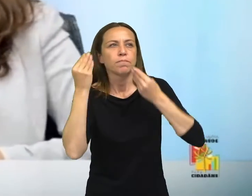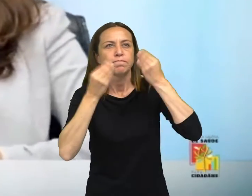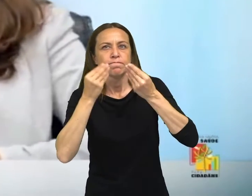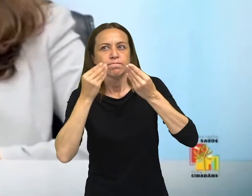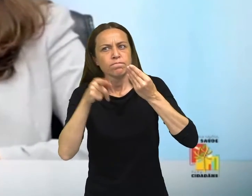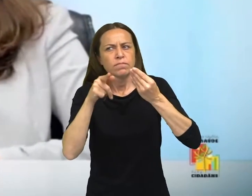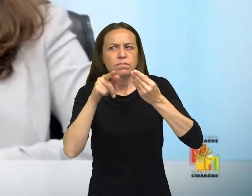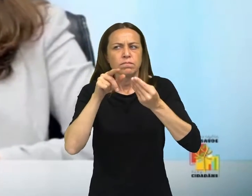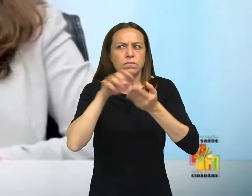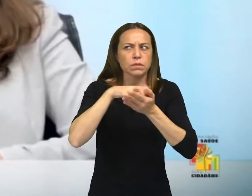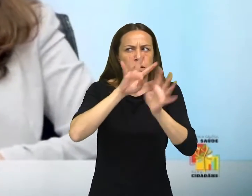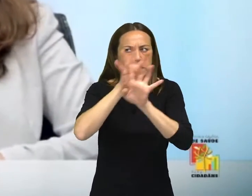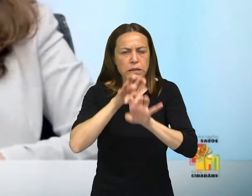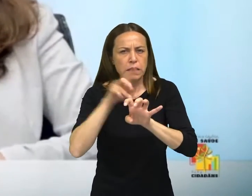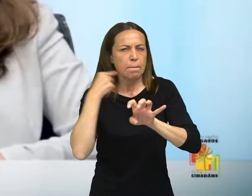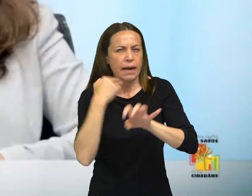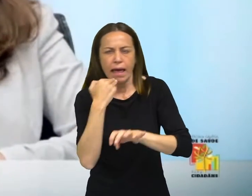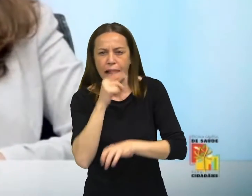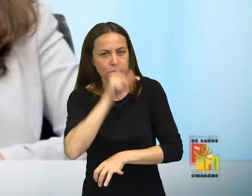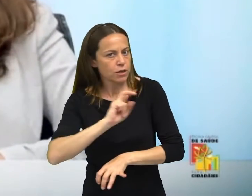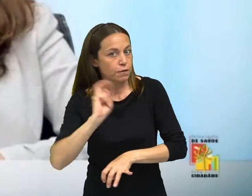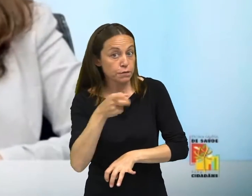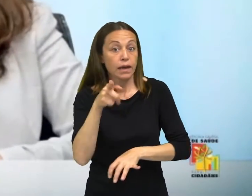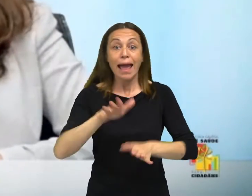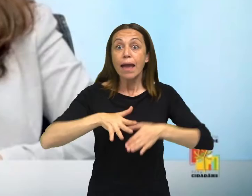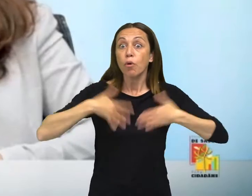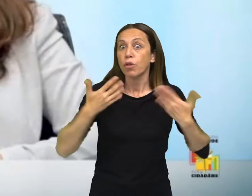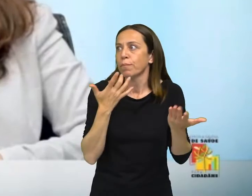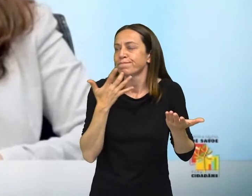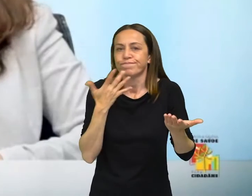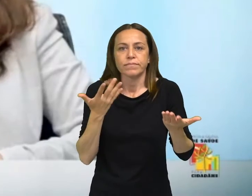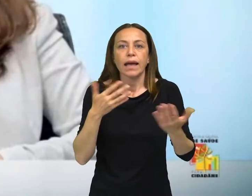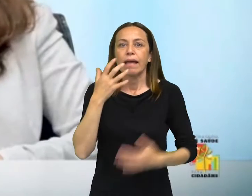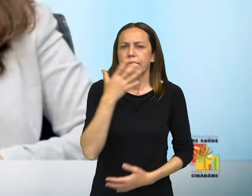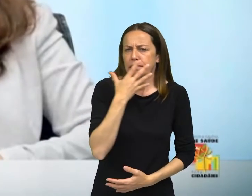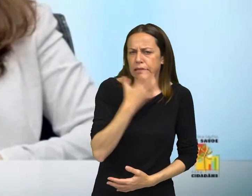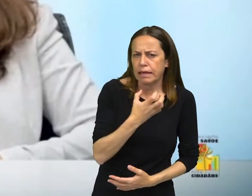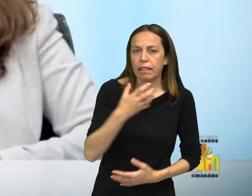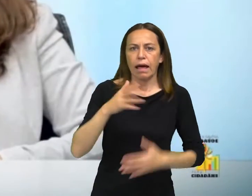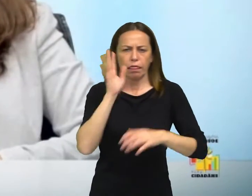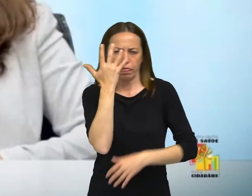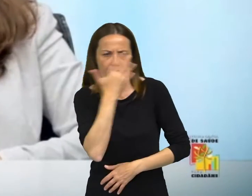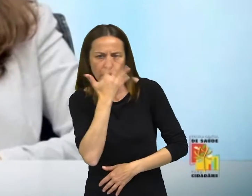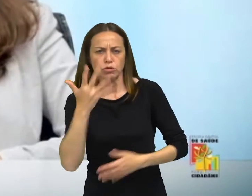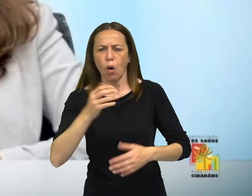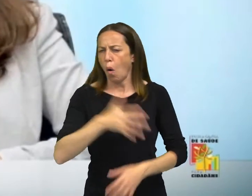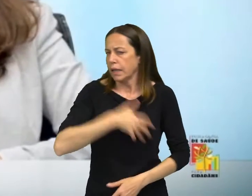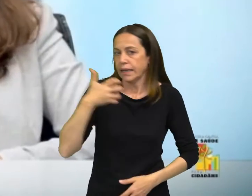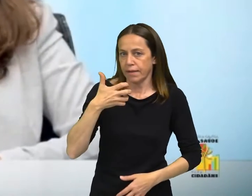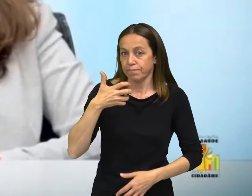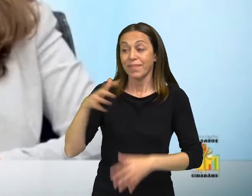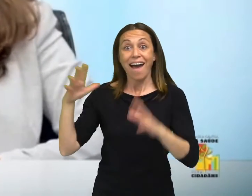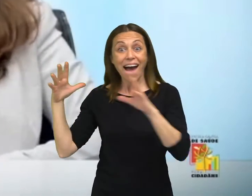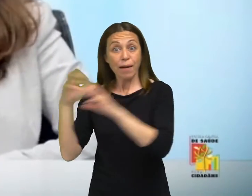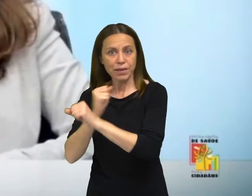experimentan como respuesta a alguna forma de amenaza o de pérdida incluyen emociones como la tristeza los celos o la ira las emociones ambiguas